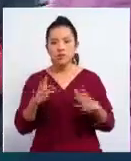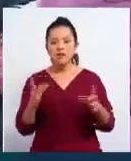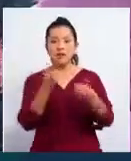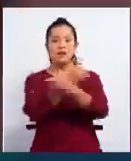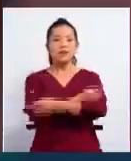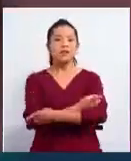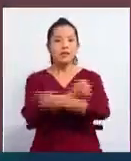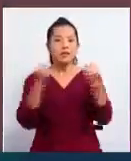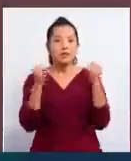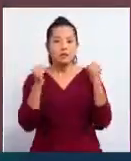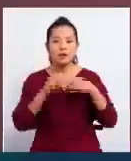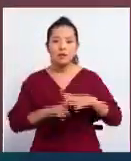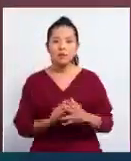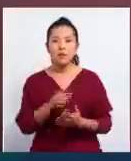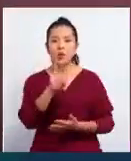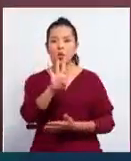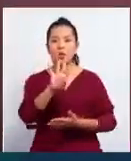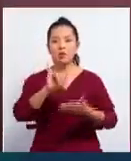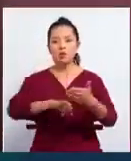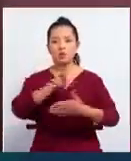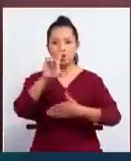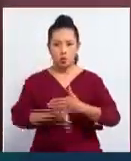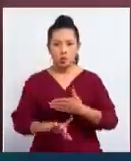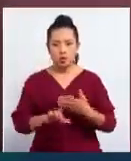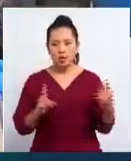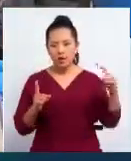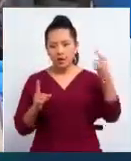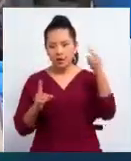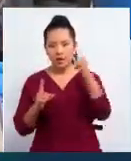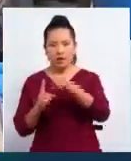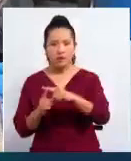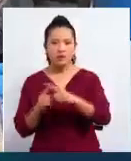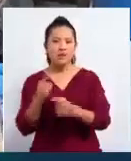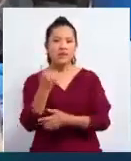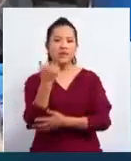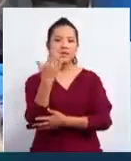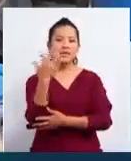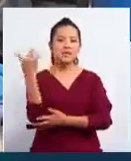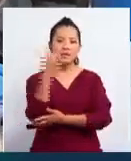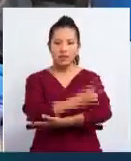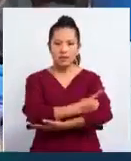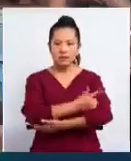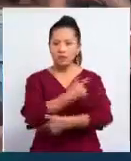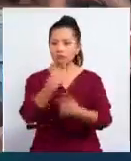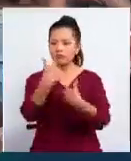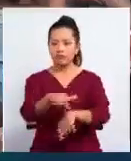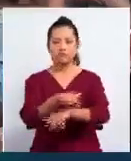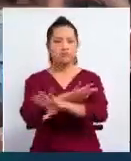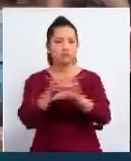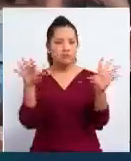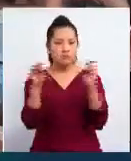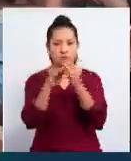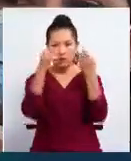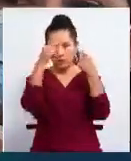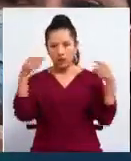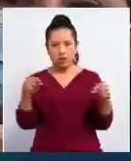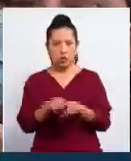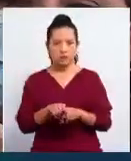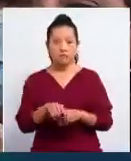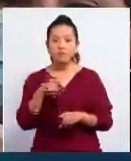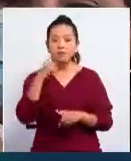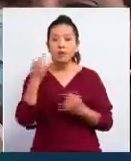invierno comenzará el 4 de julio, el cual se extenderá por 15 días de acuerdo con lo establecido. Porque no creo que podamos